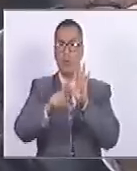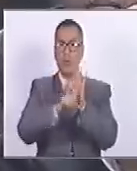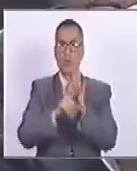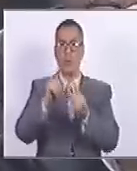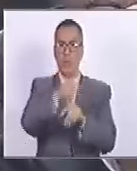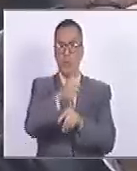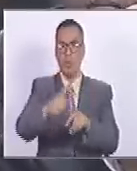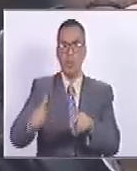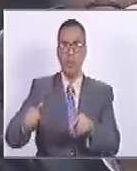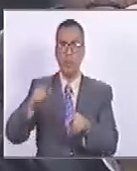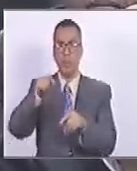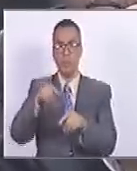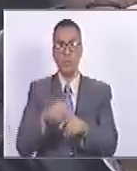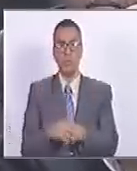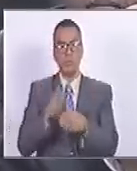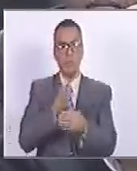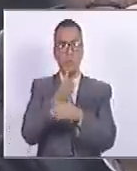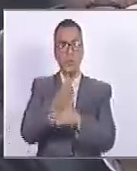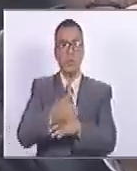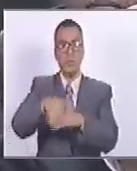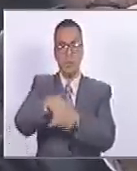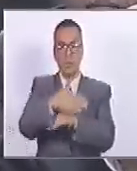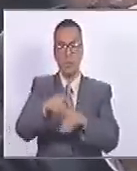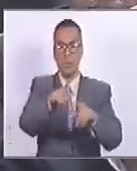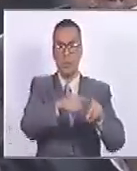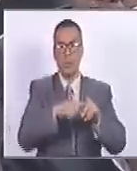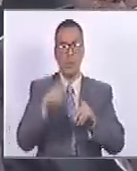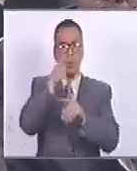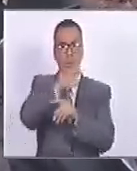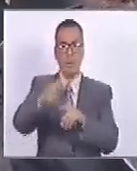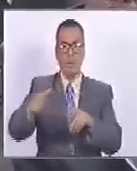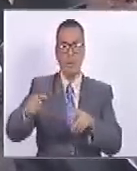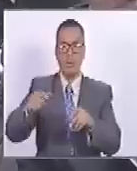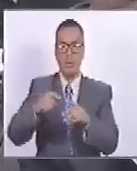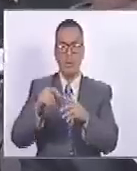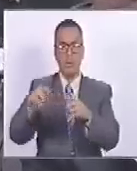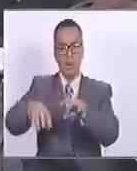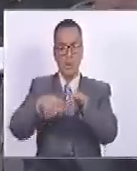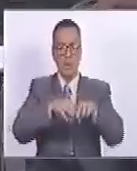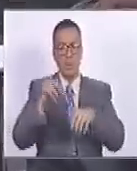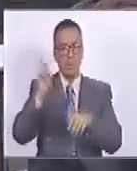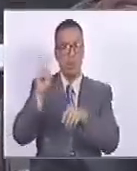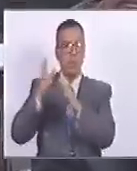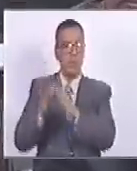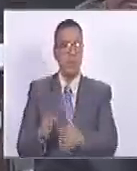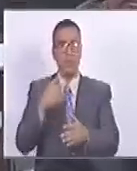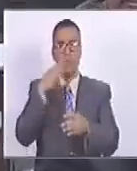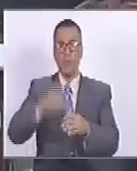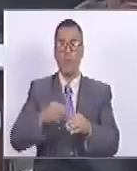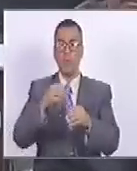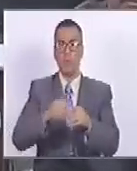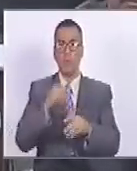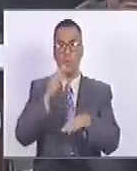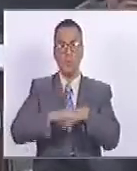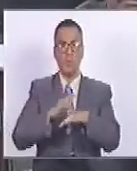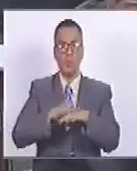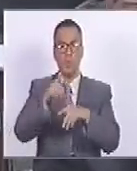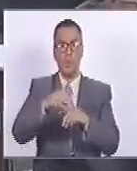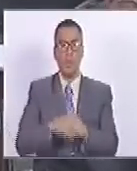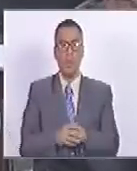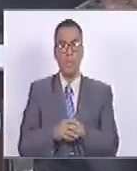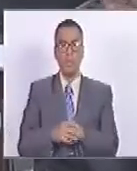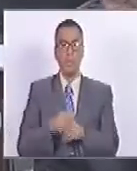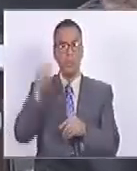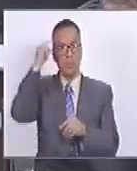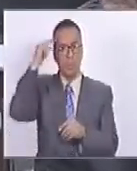que cada quien entonces salga a recorrer cada uno de los pueblos de nuestra Venezuela y que digamos la verdad de lo que está ocurriendo, de lo